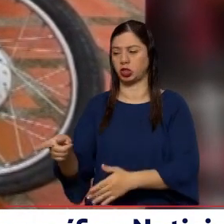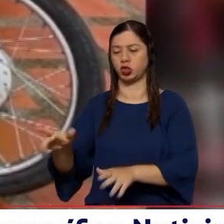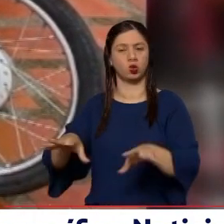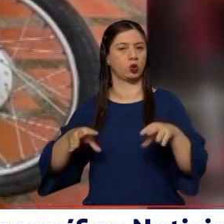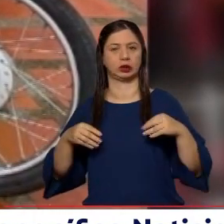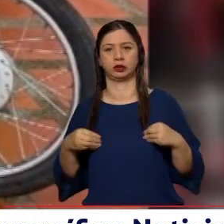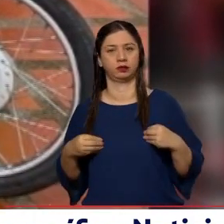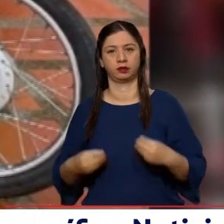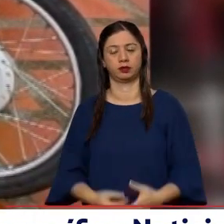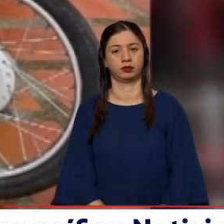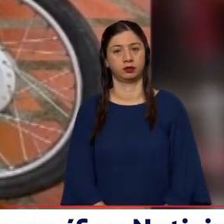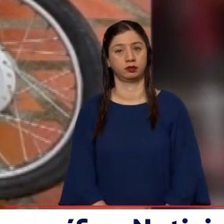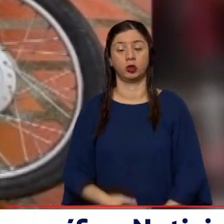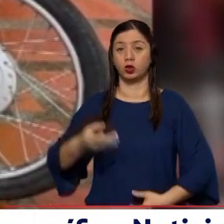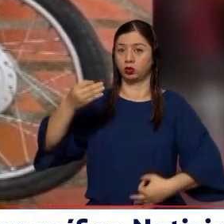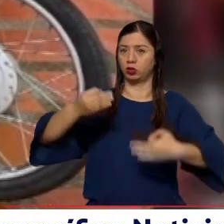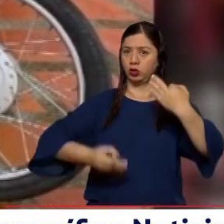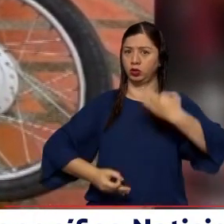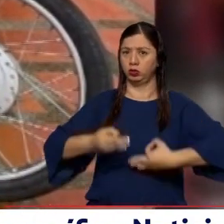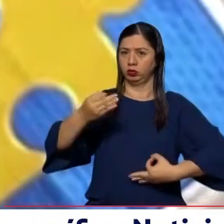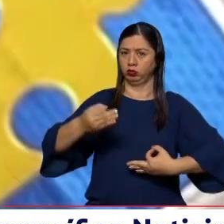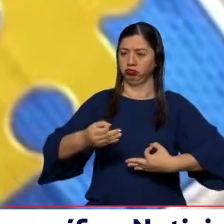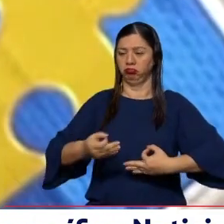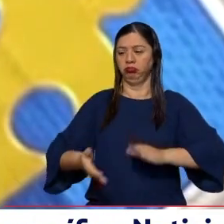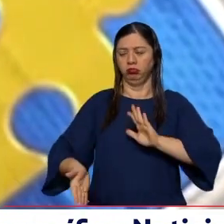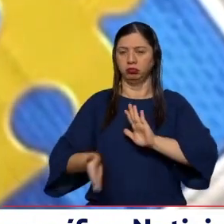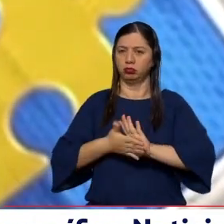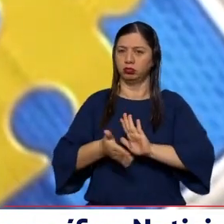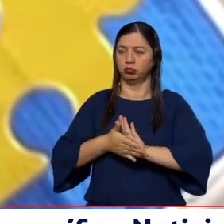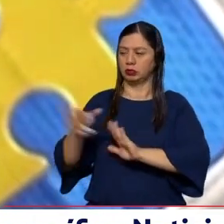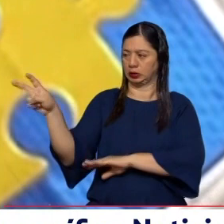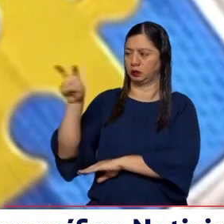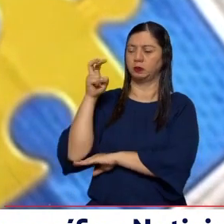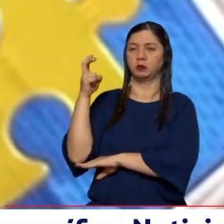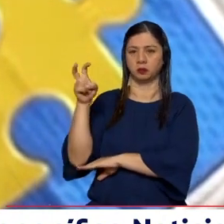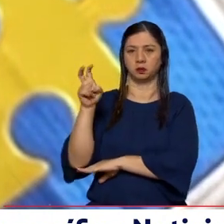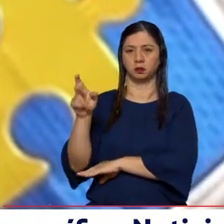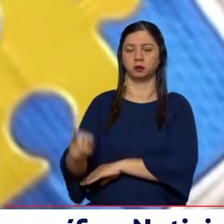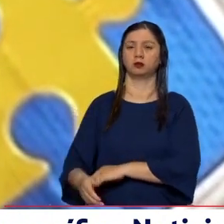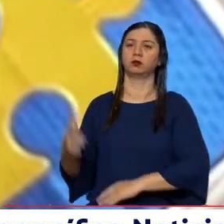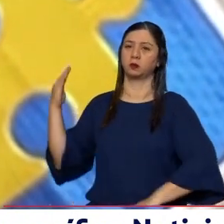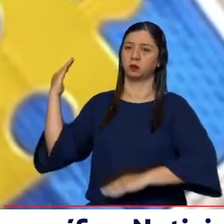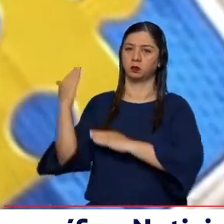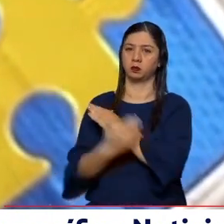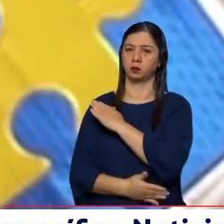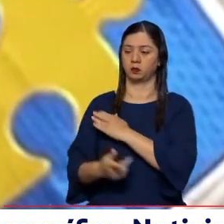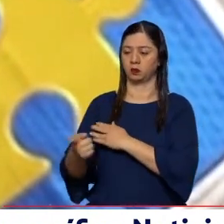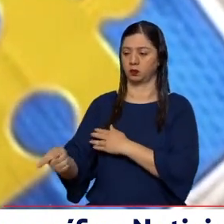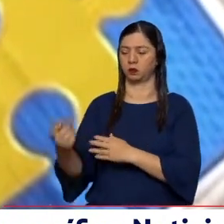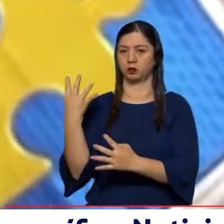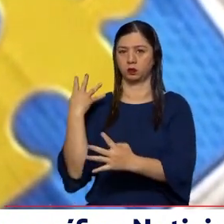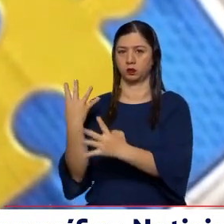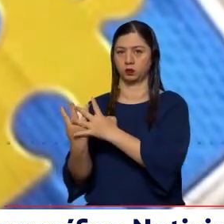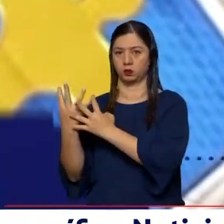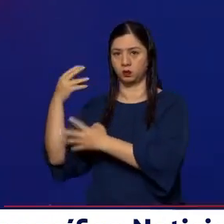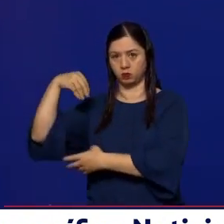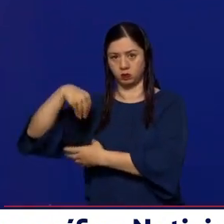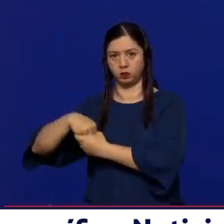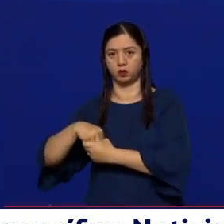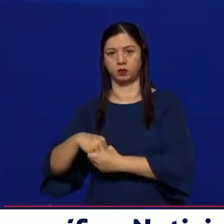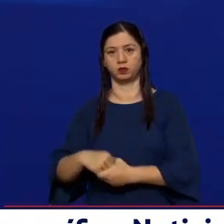los cargos. El juez acogió los argumentos de la fiscalía y les impuso medida de aseguramiento